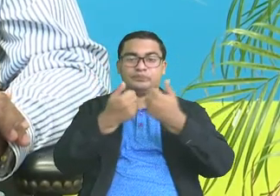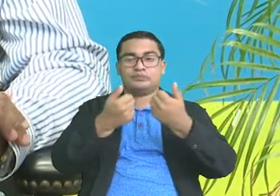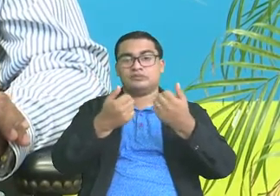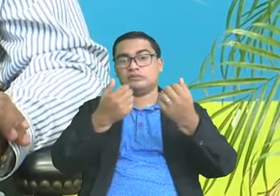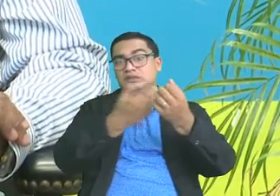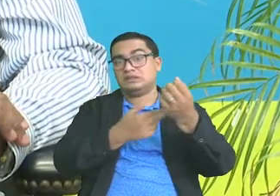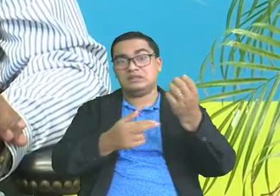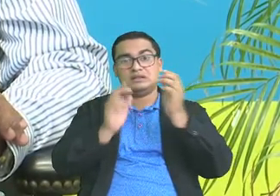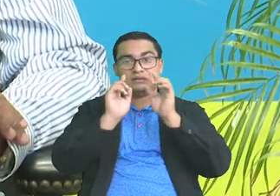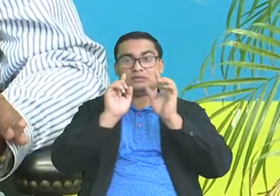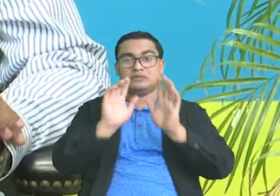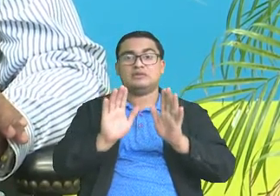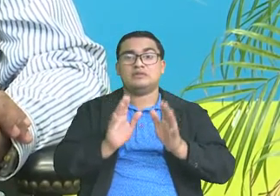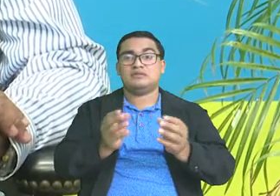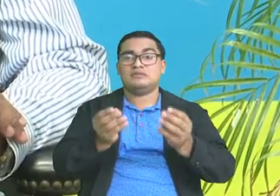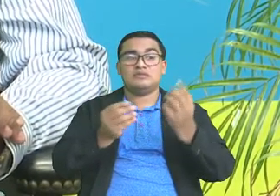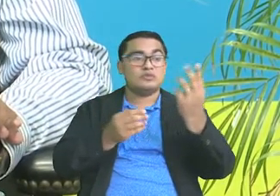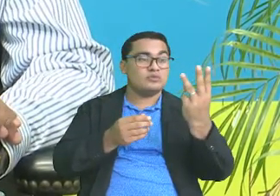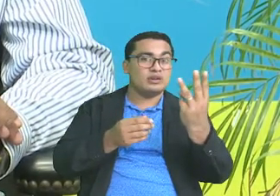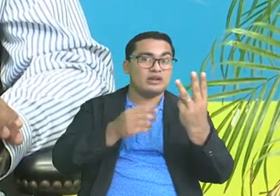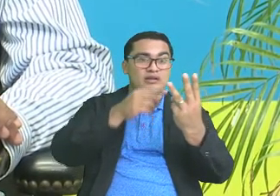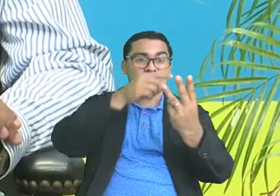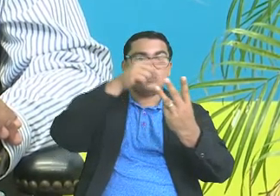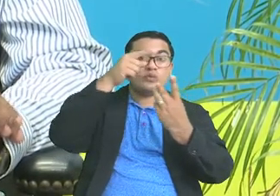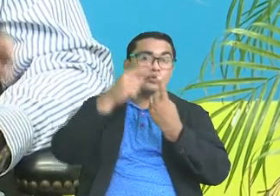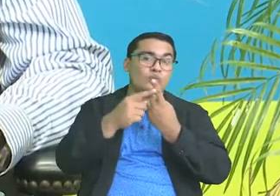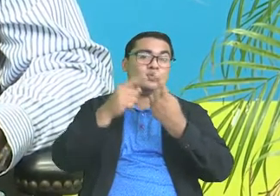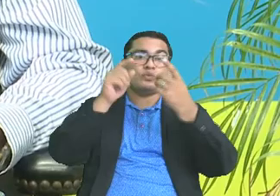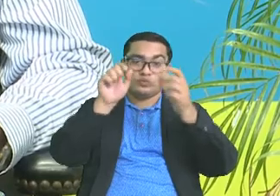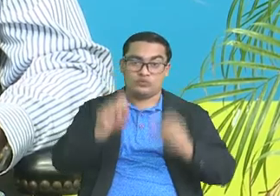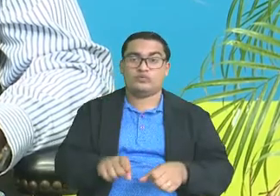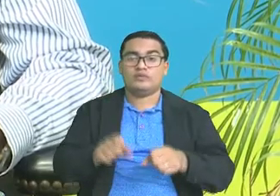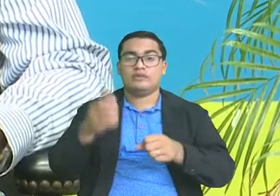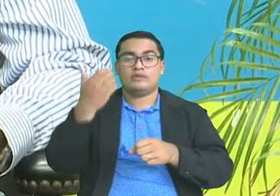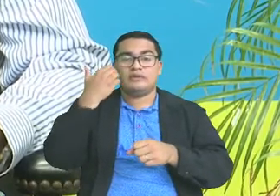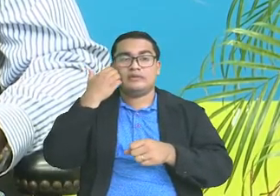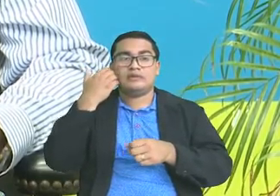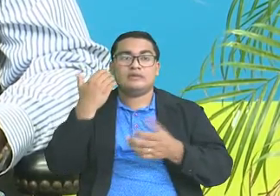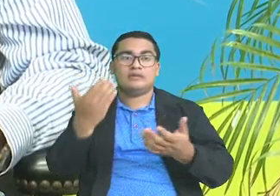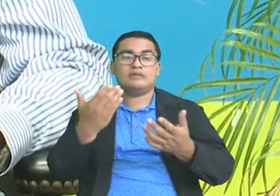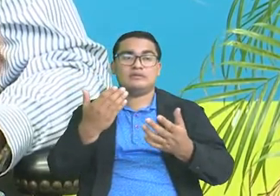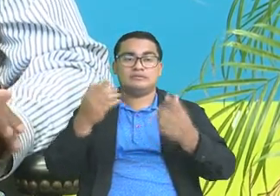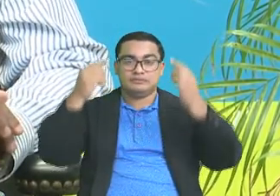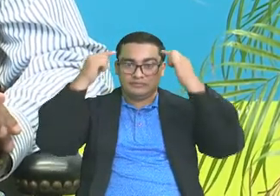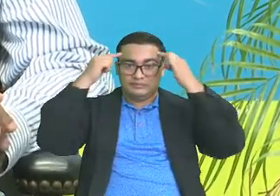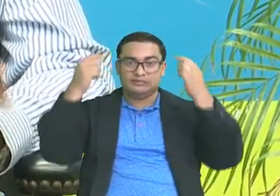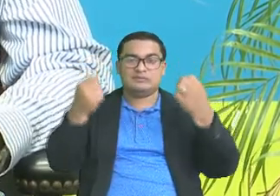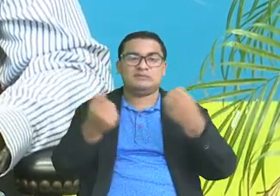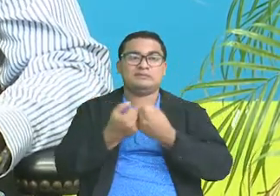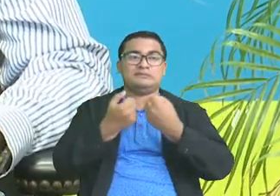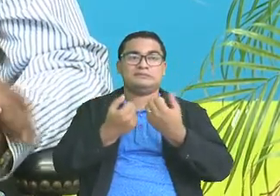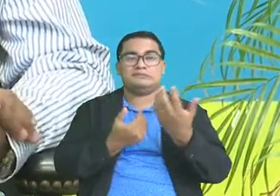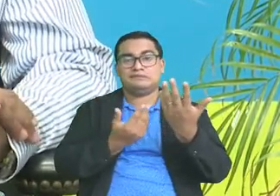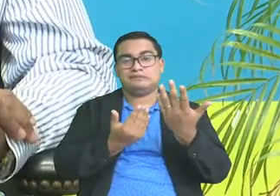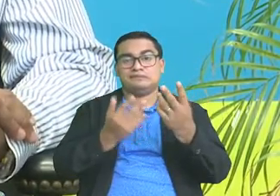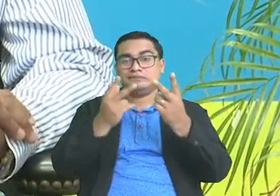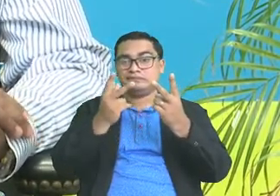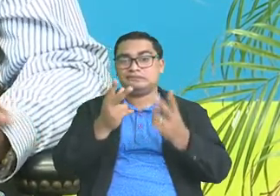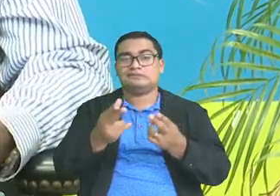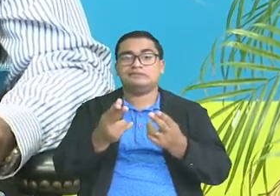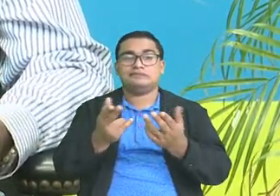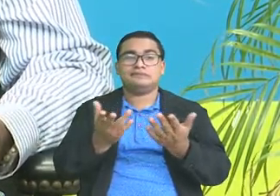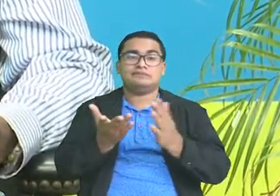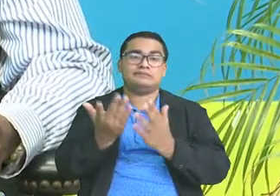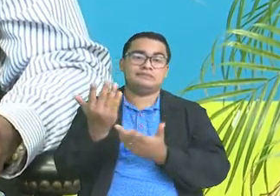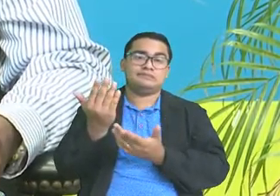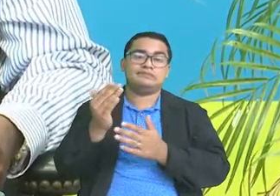que uno de cada tres personas estamos propensos a una enfermedad cerebrovascular. Usted no le cambie